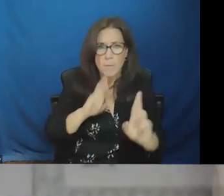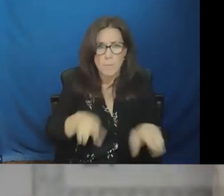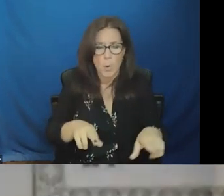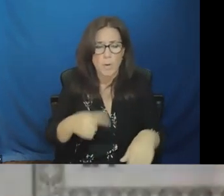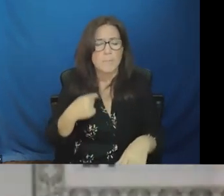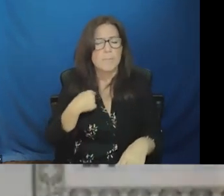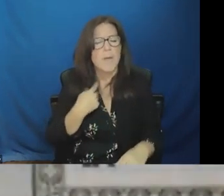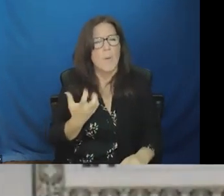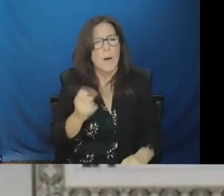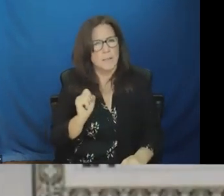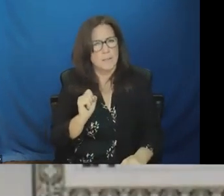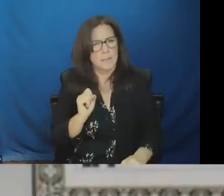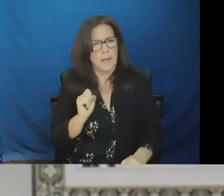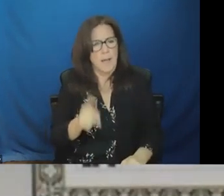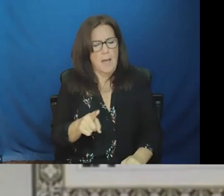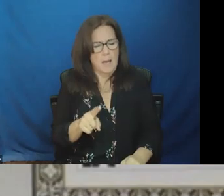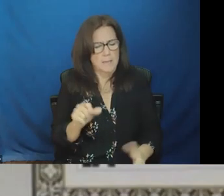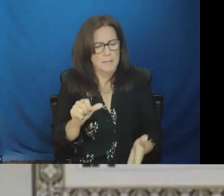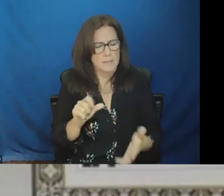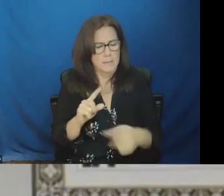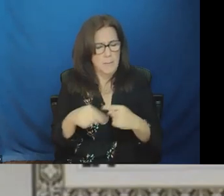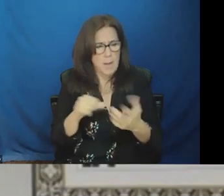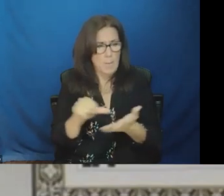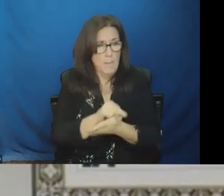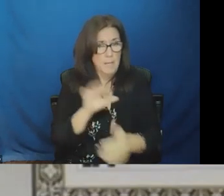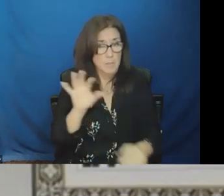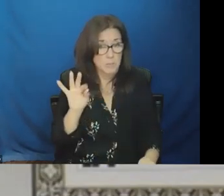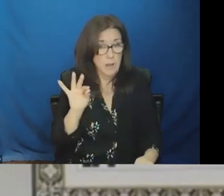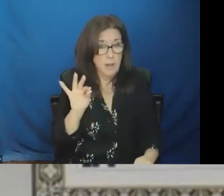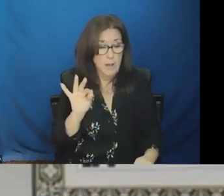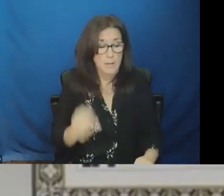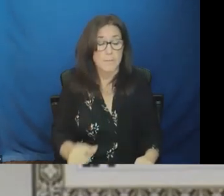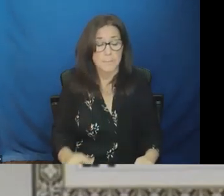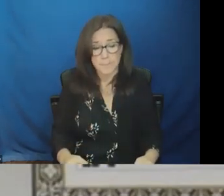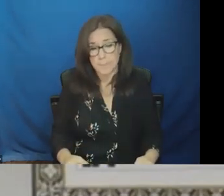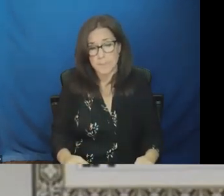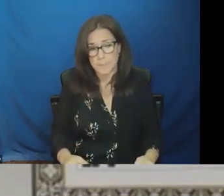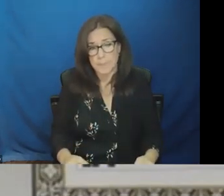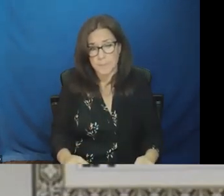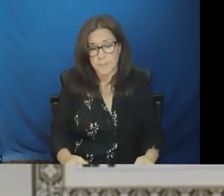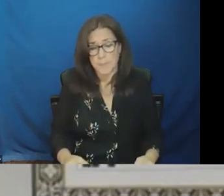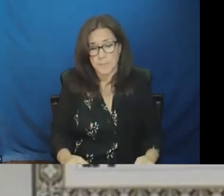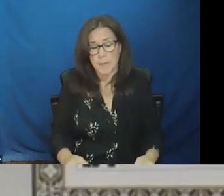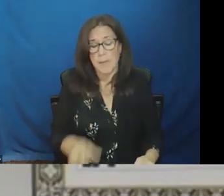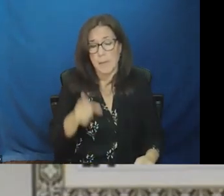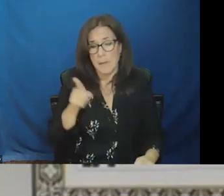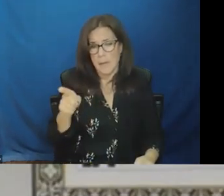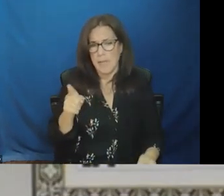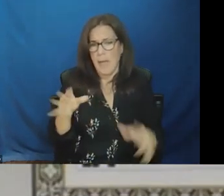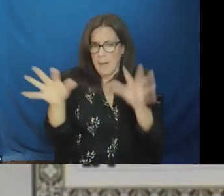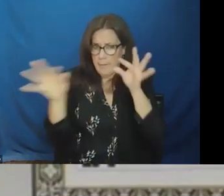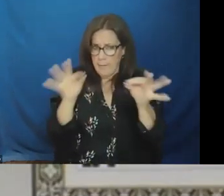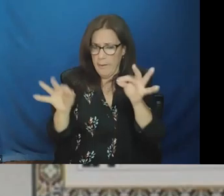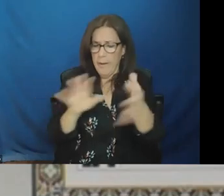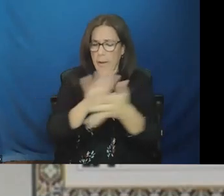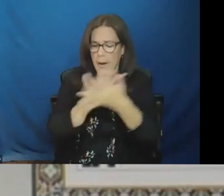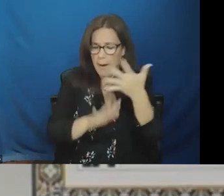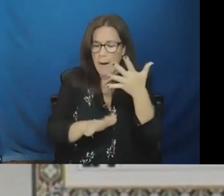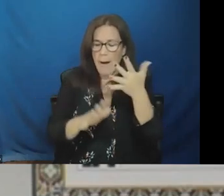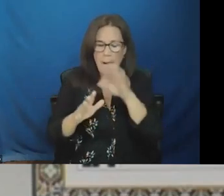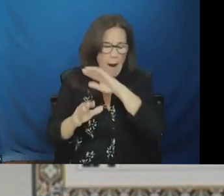señor ascensor sí gracias por este informe y creo que está en la página 9